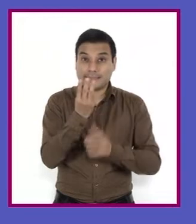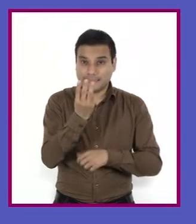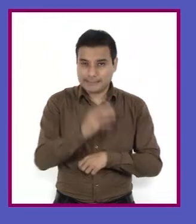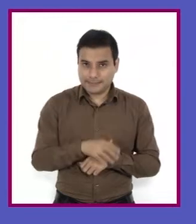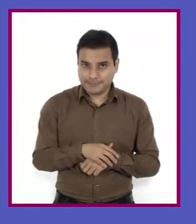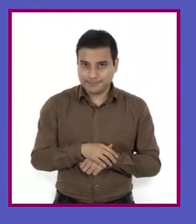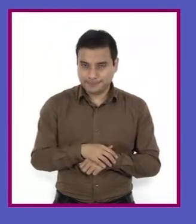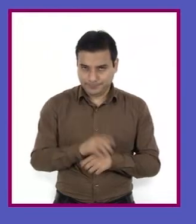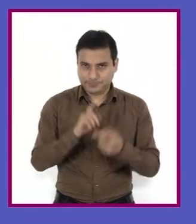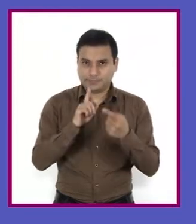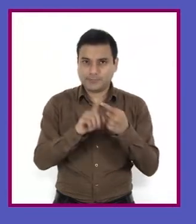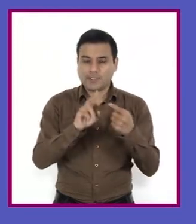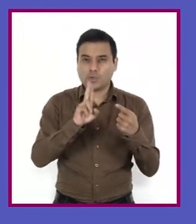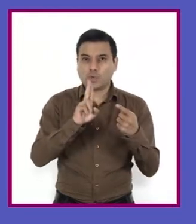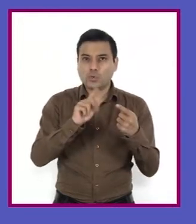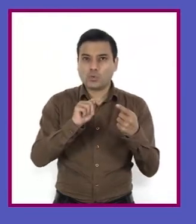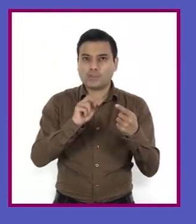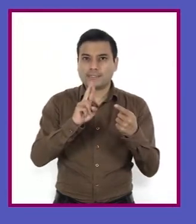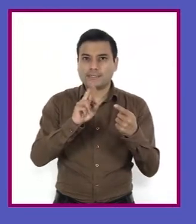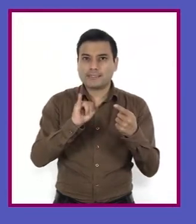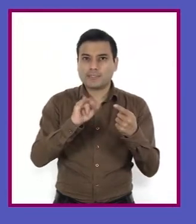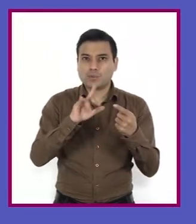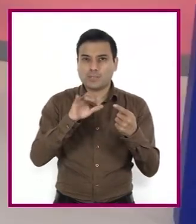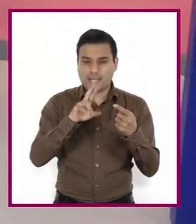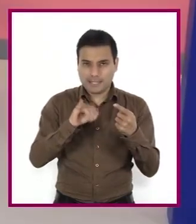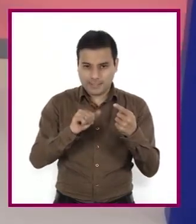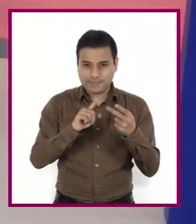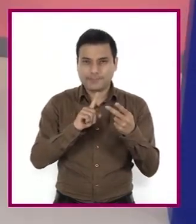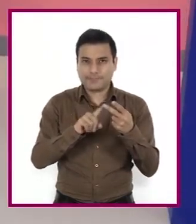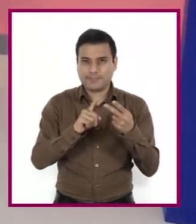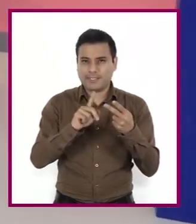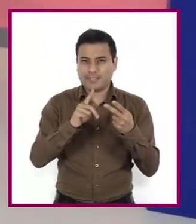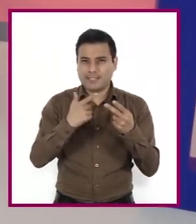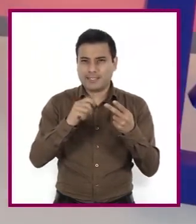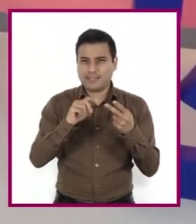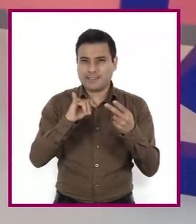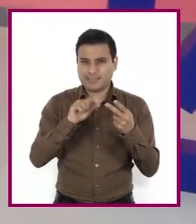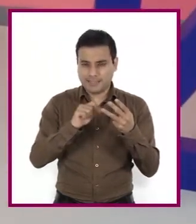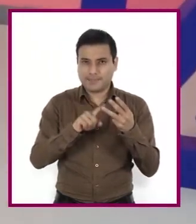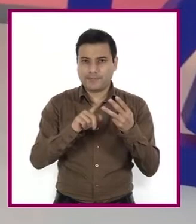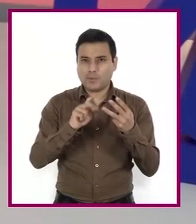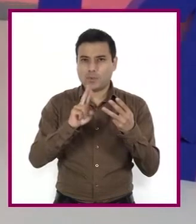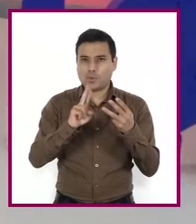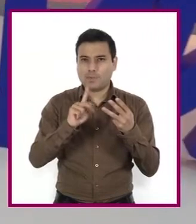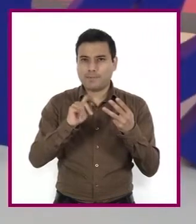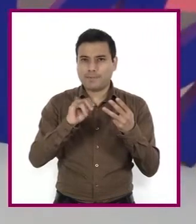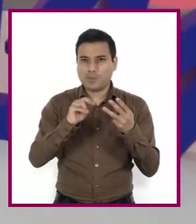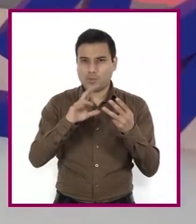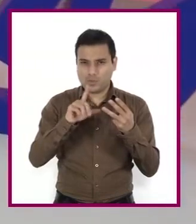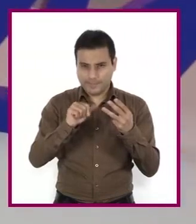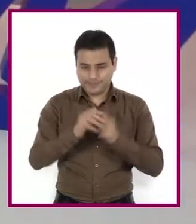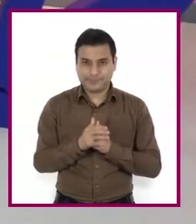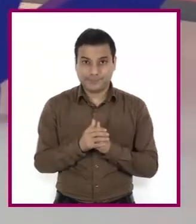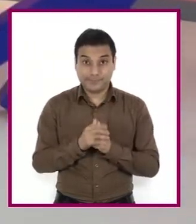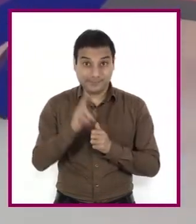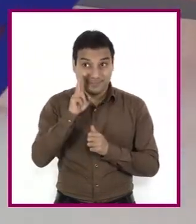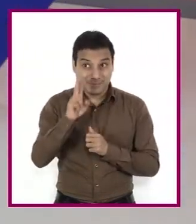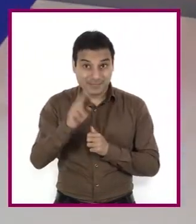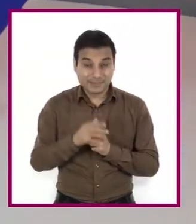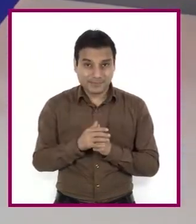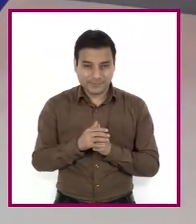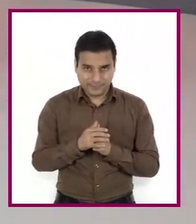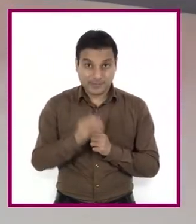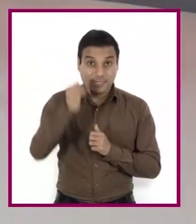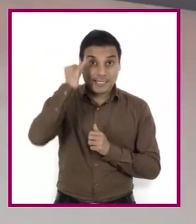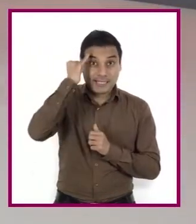Utricularia, Genlisea y Pinguícula. Como se puede observar, se reestructuró y cambió el orden de las